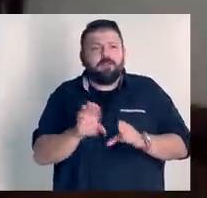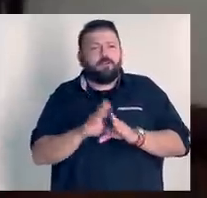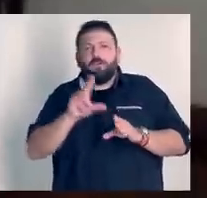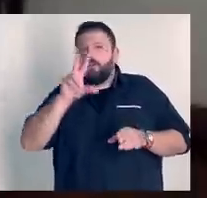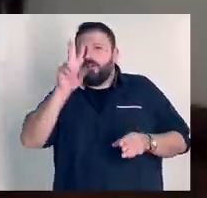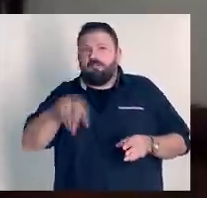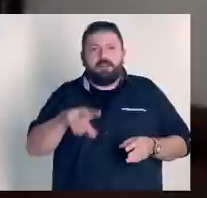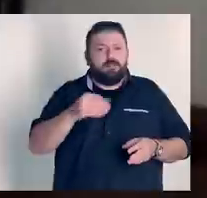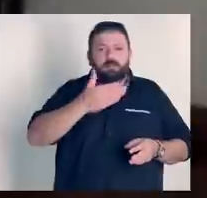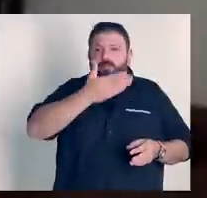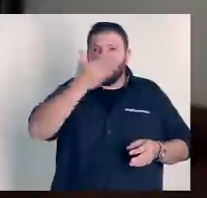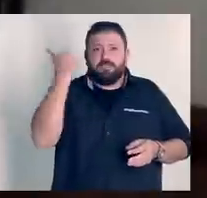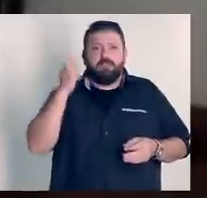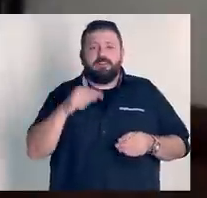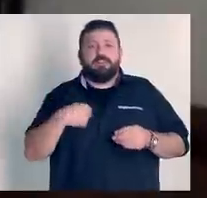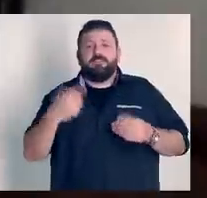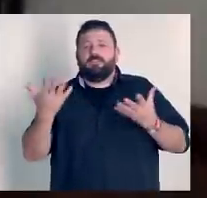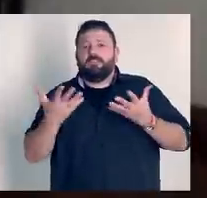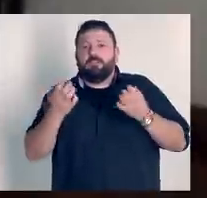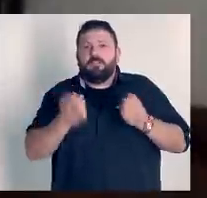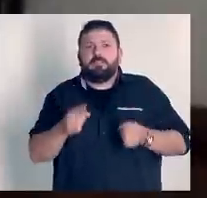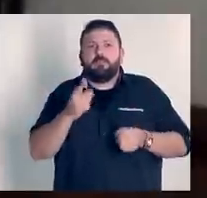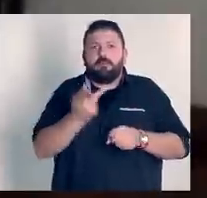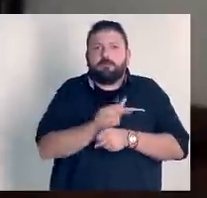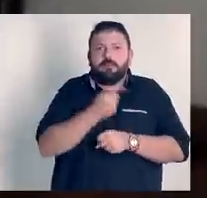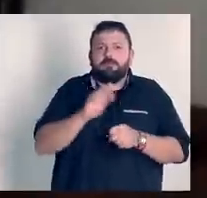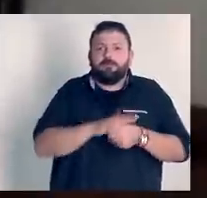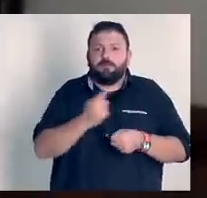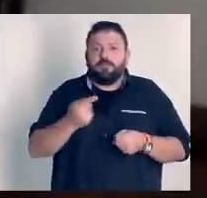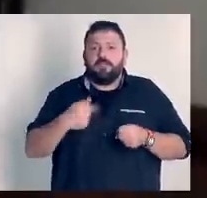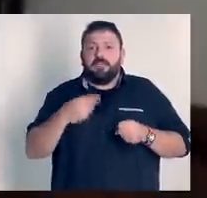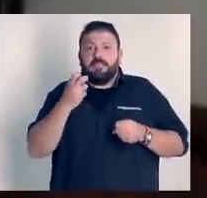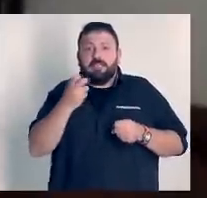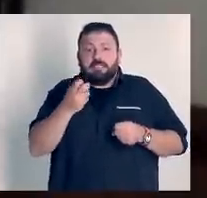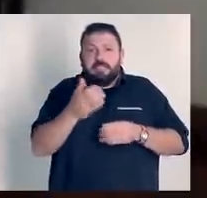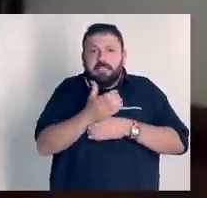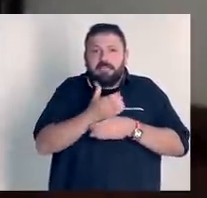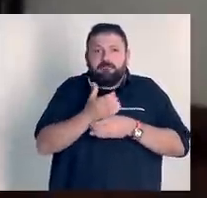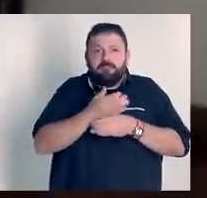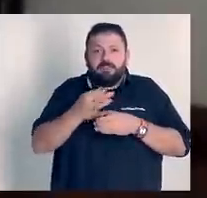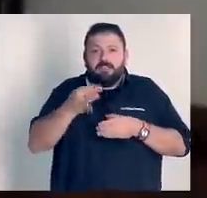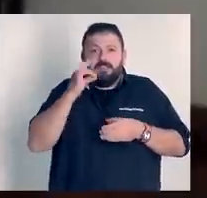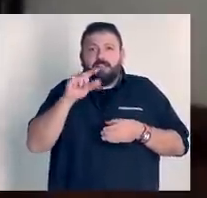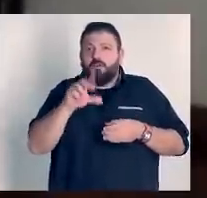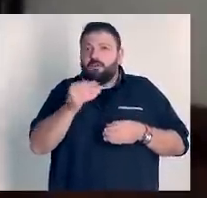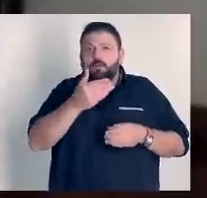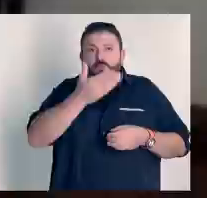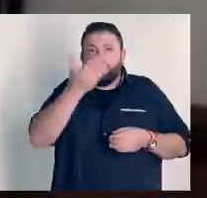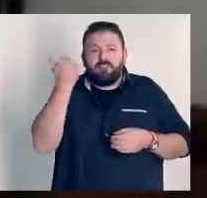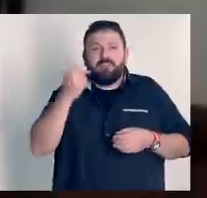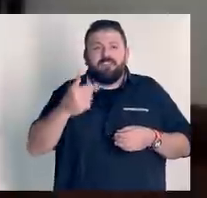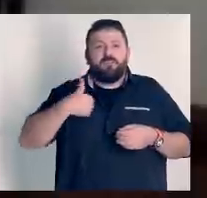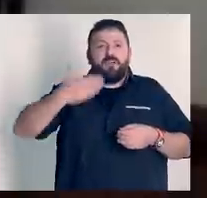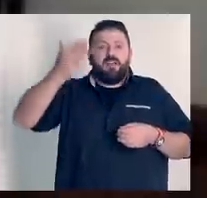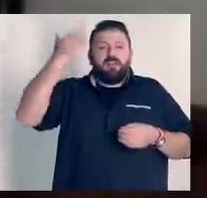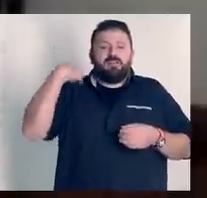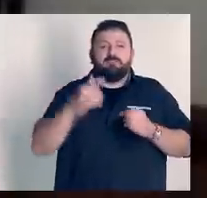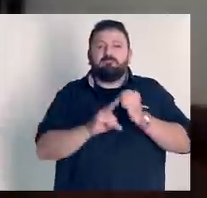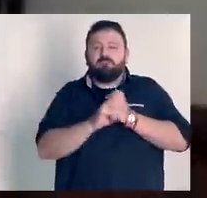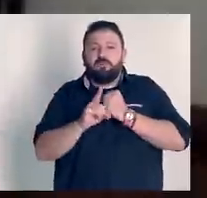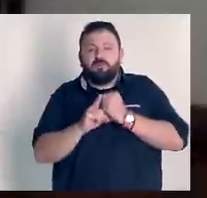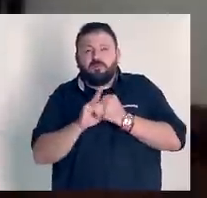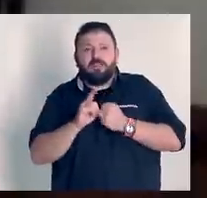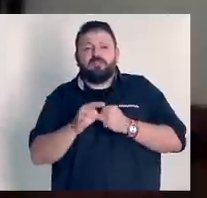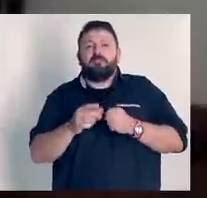la cantidad de popó que estoy haciendo, y me dice, ¿por qué? Pues ese café que me tomé, le dije, tú no sabes lo estreñida que soy, yo puedo pasar una